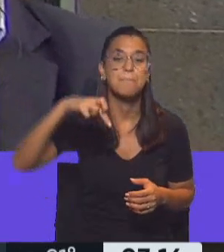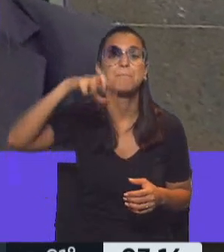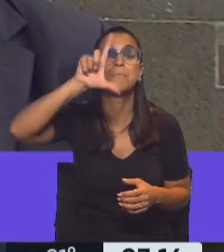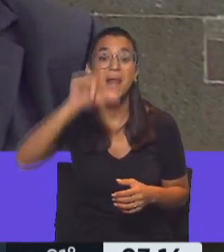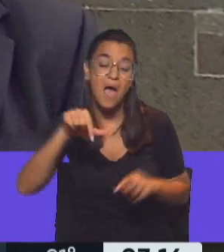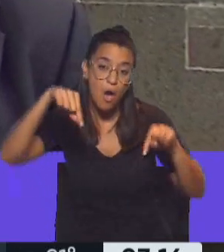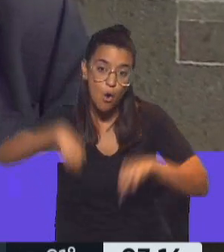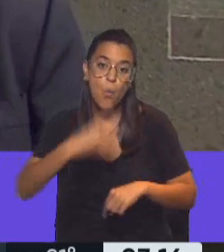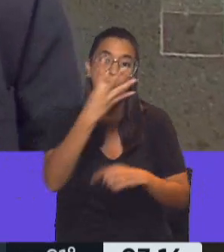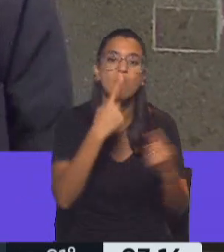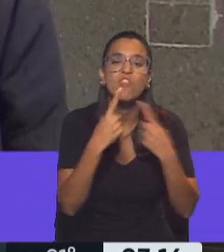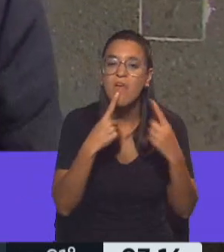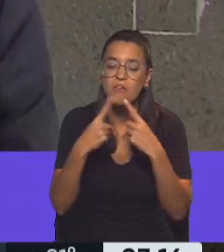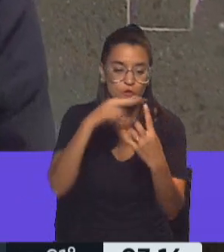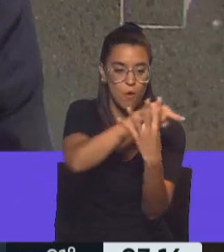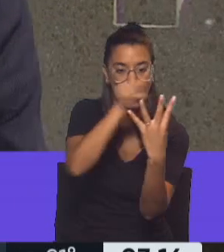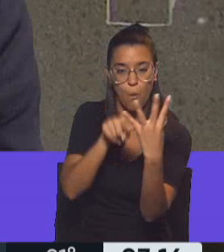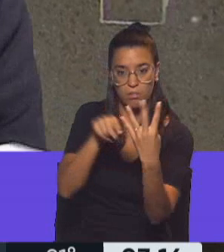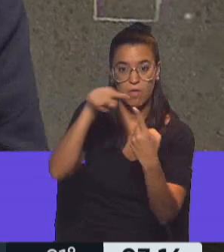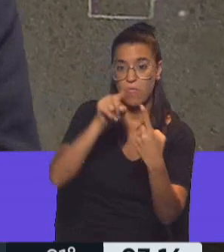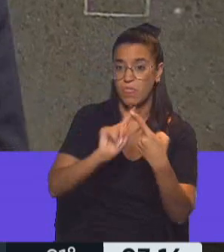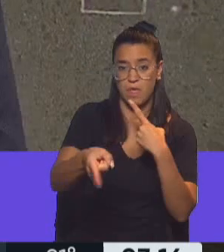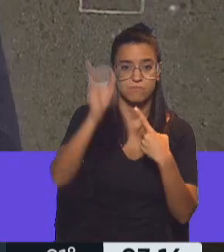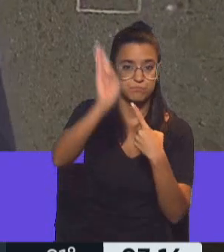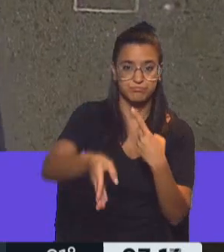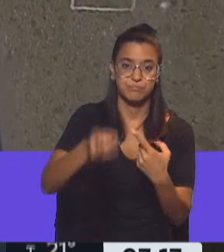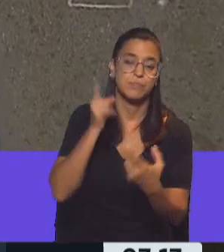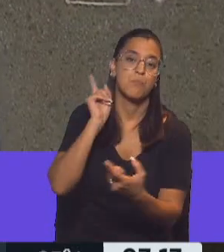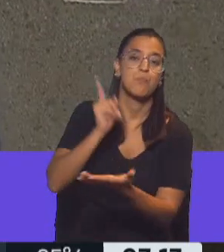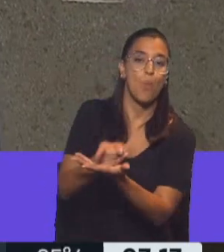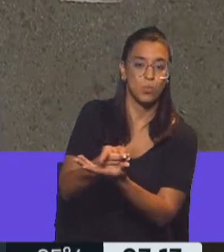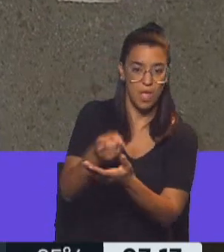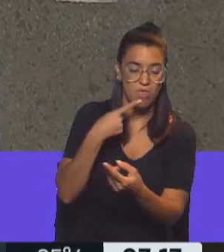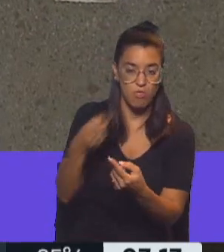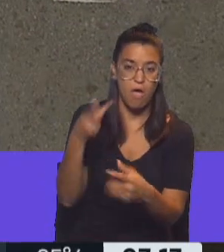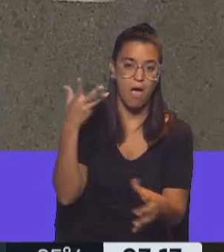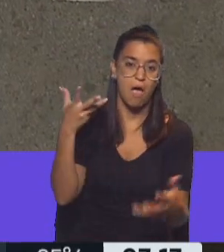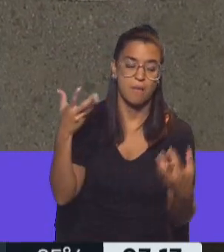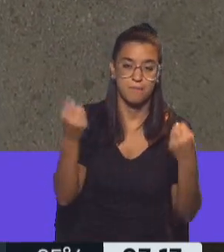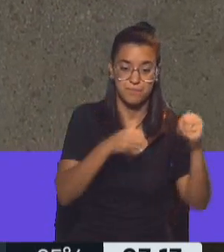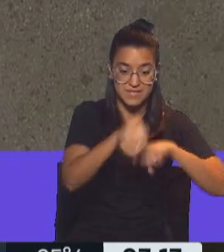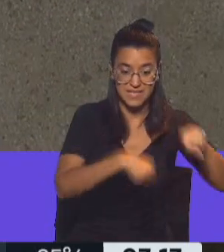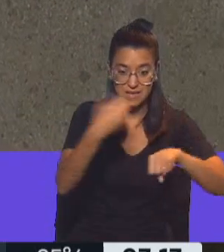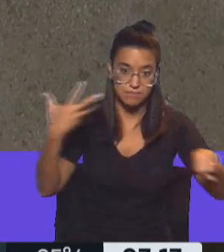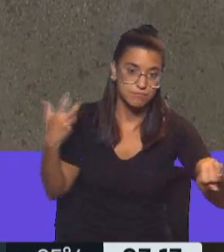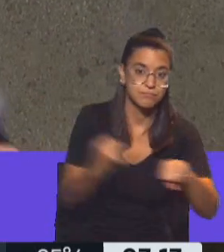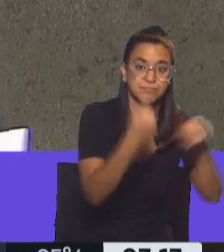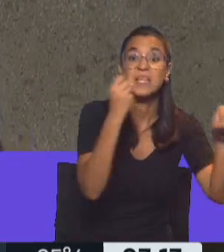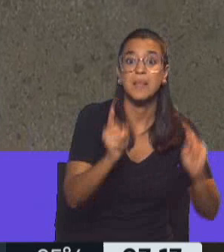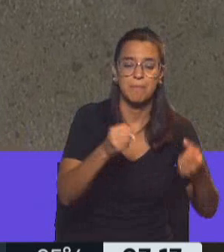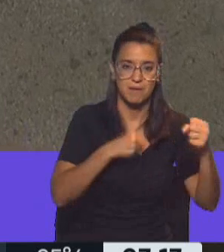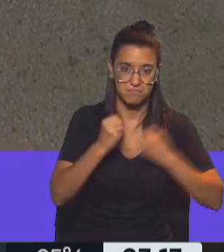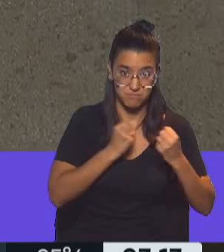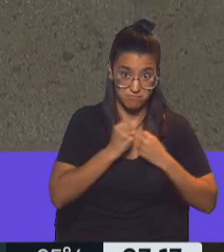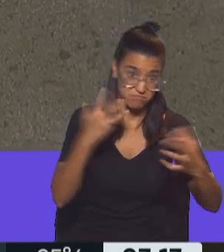cuatro indagatorias a quien está directamente imputado de haber atropellado a ciclistas y runner's y en